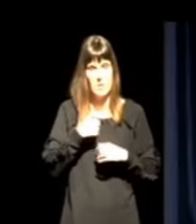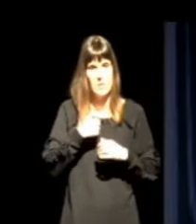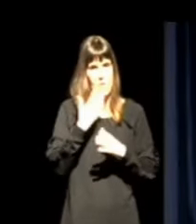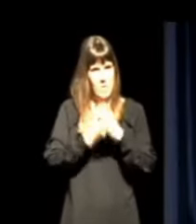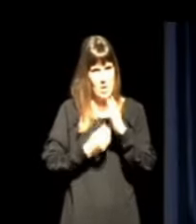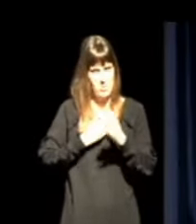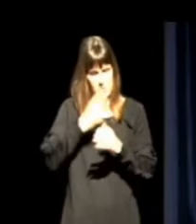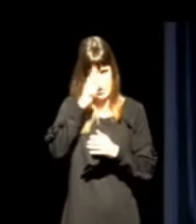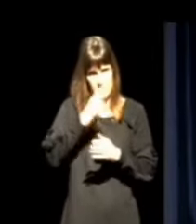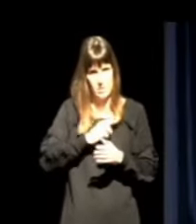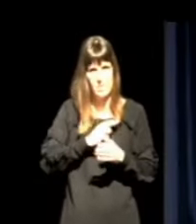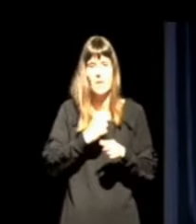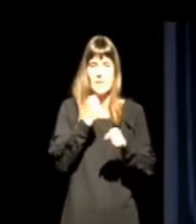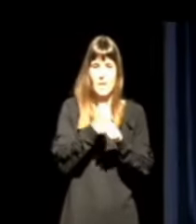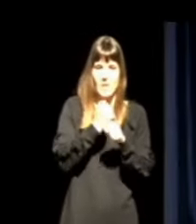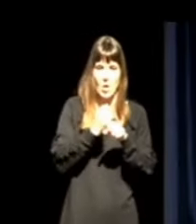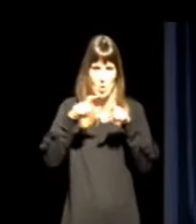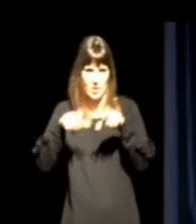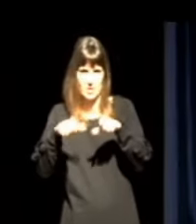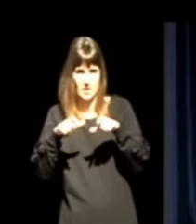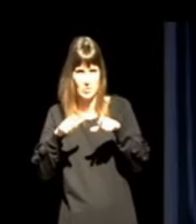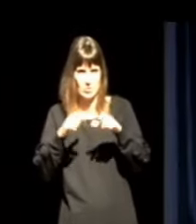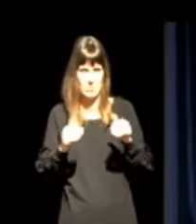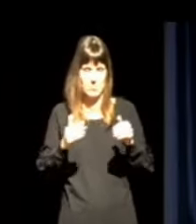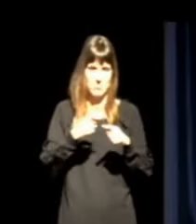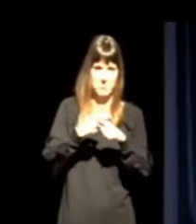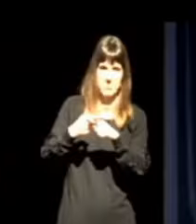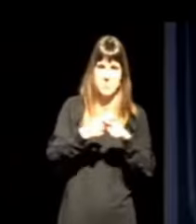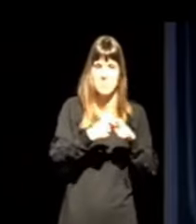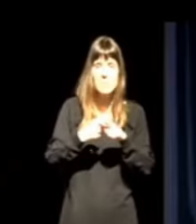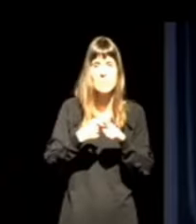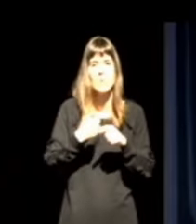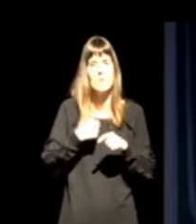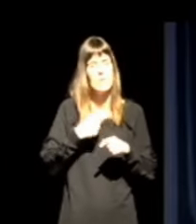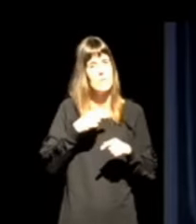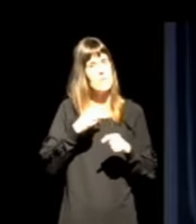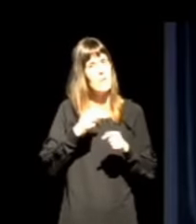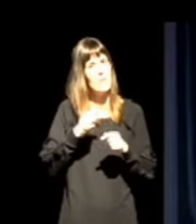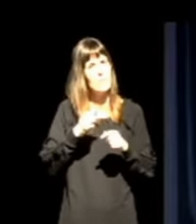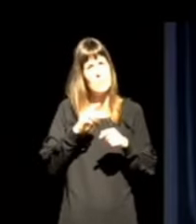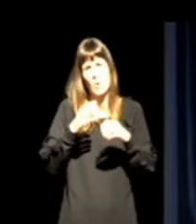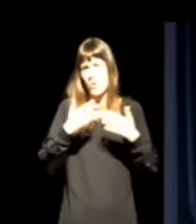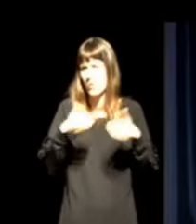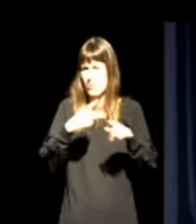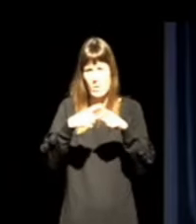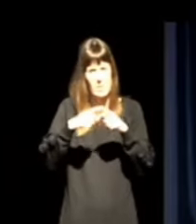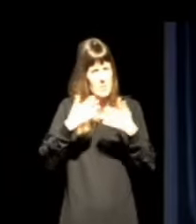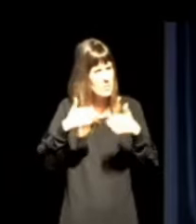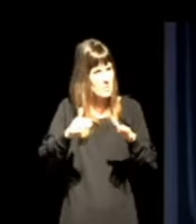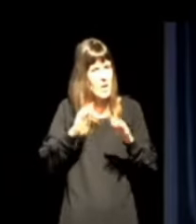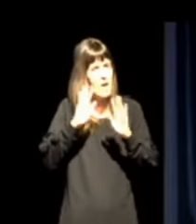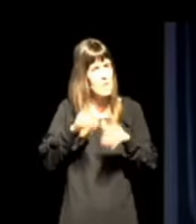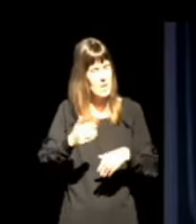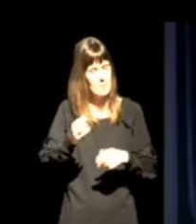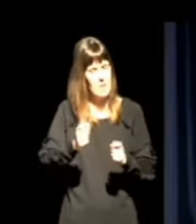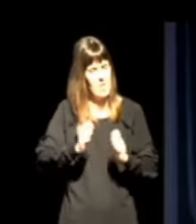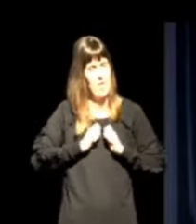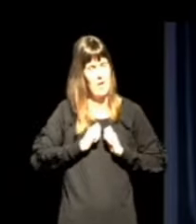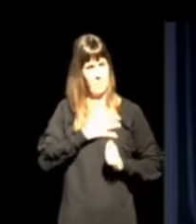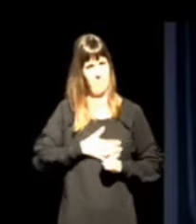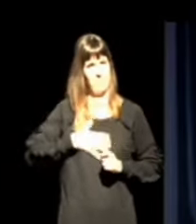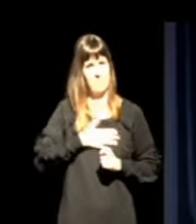demás, combinar trabajo y descanso, lo que yo quiera, que yo siento que me hace bien. Un proyecto de amor relacional,